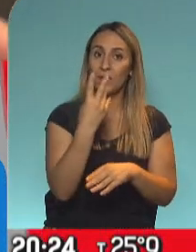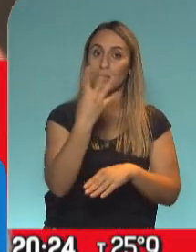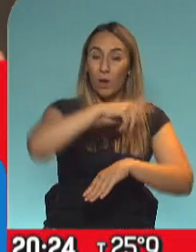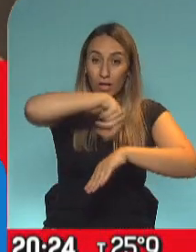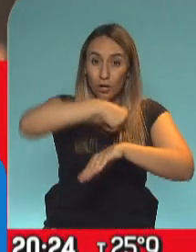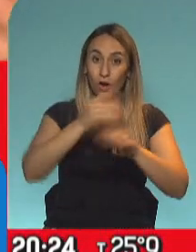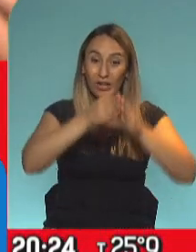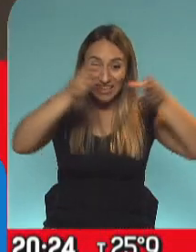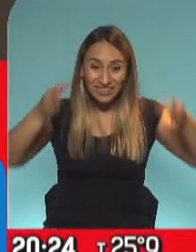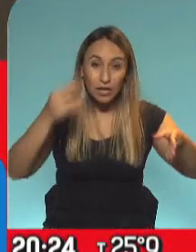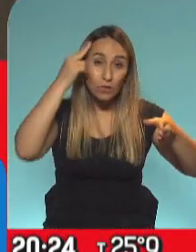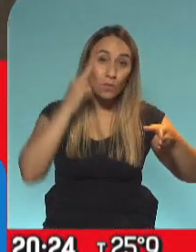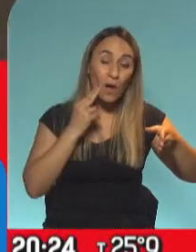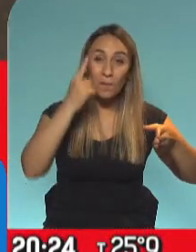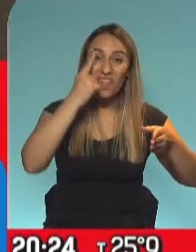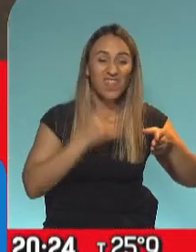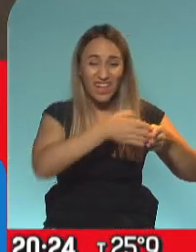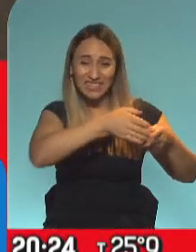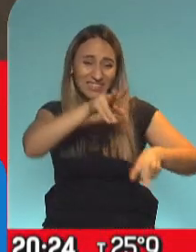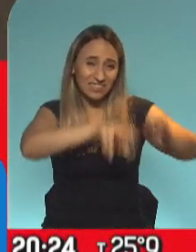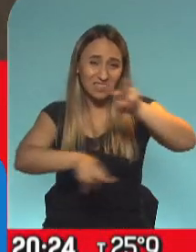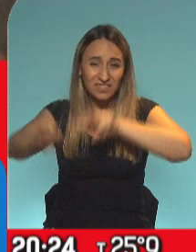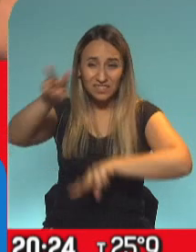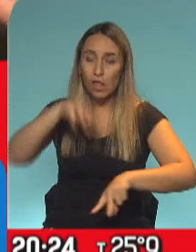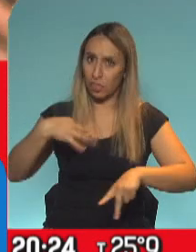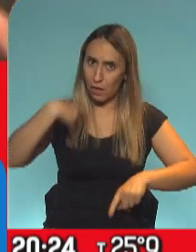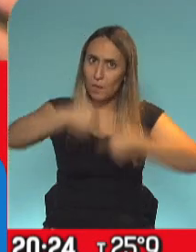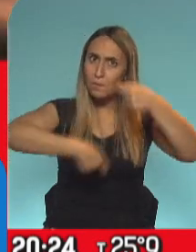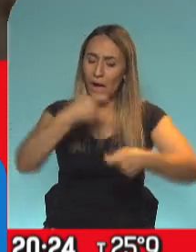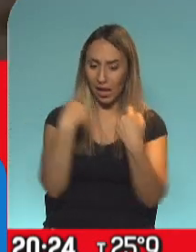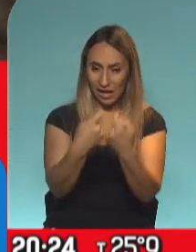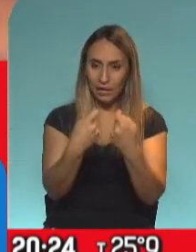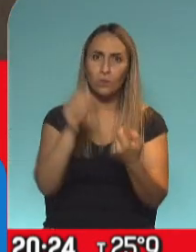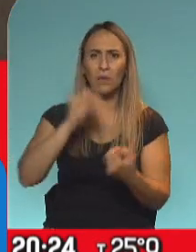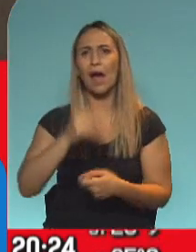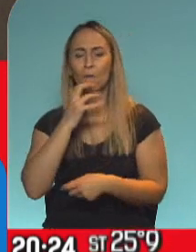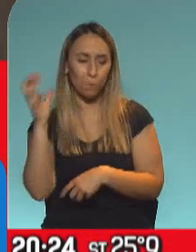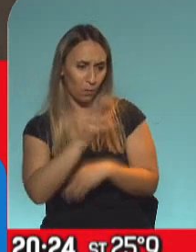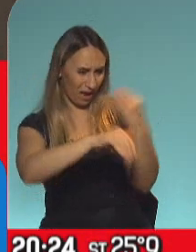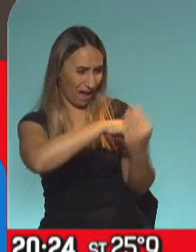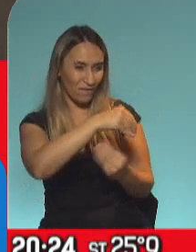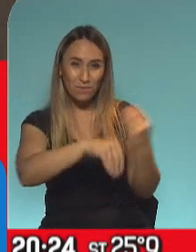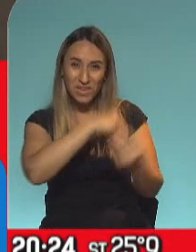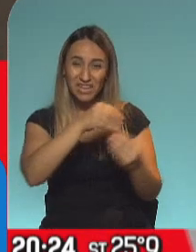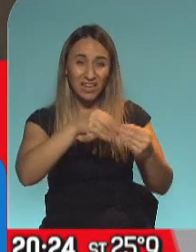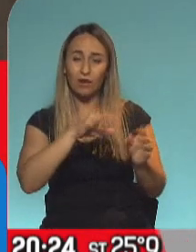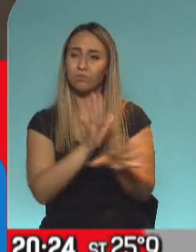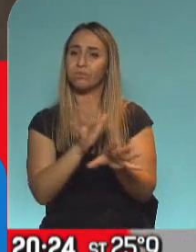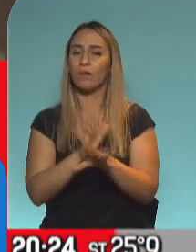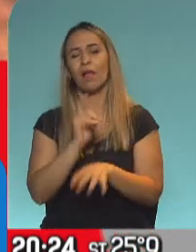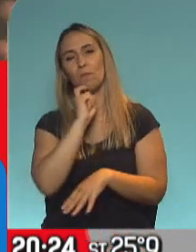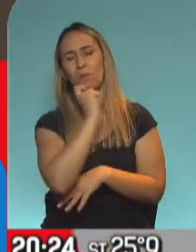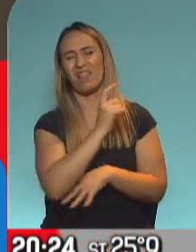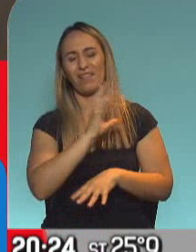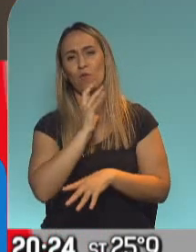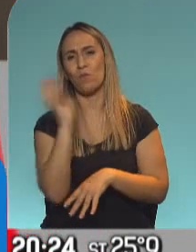durante 9 días, tratar de ubicarlo. Y sobre todo, te burlaste de la familia, a quien directamente en ningún momento hubo un pedido de